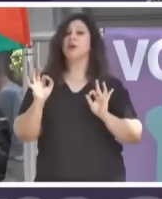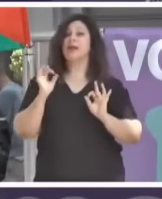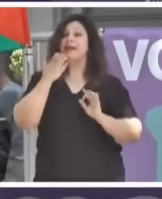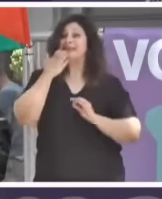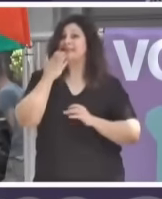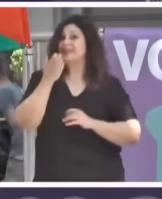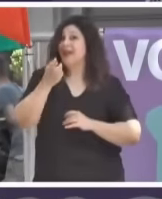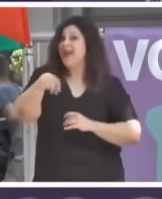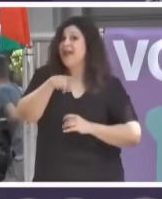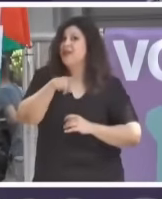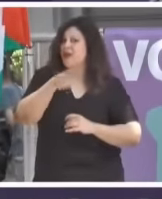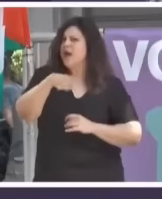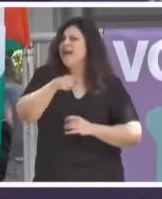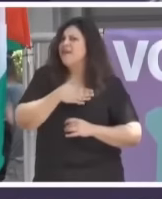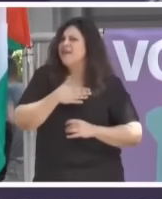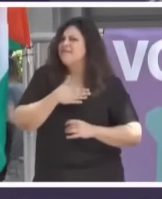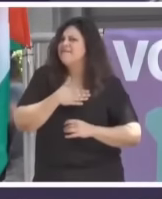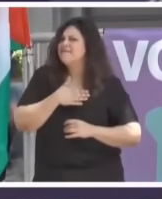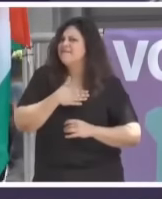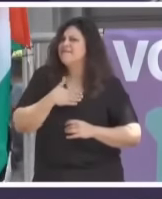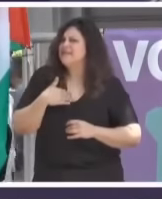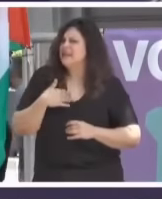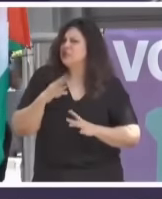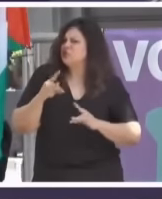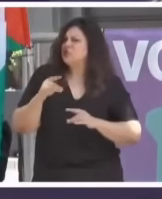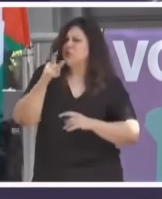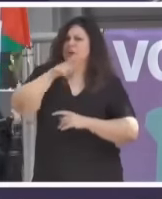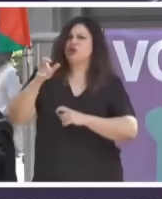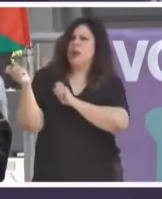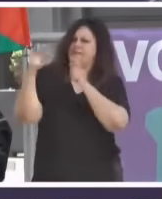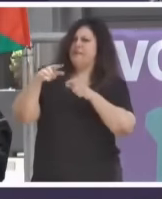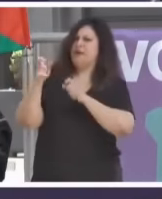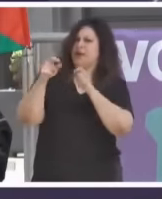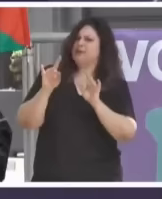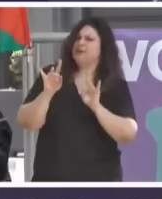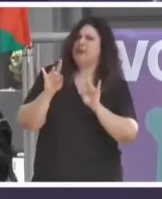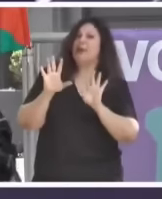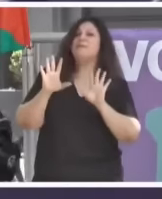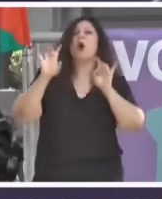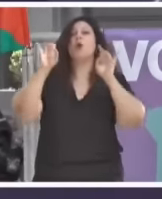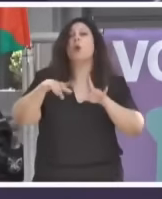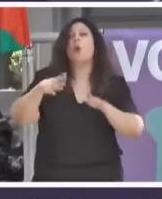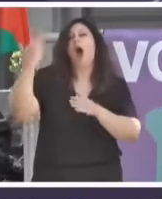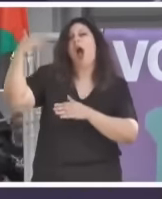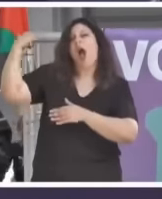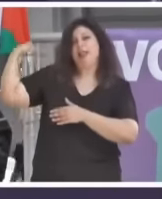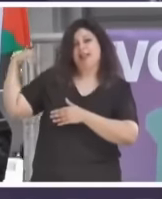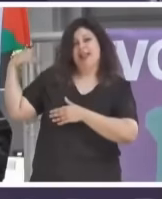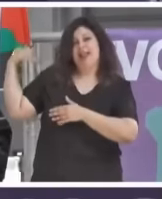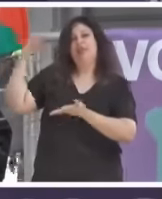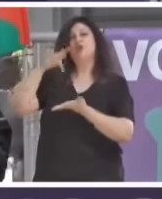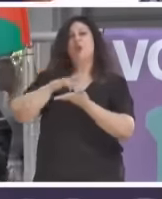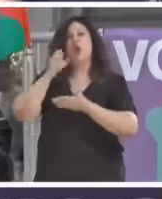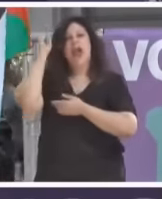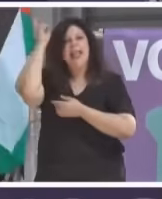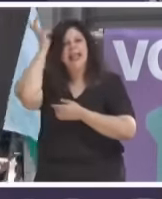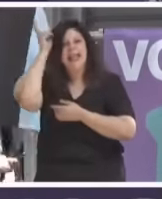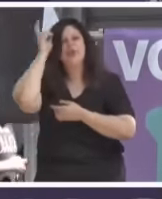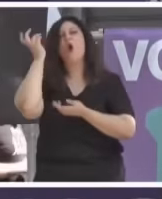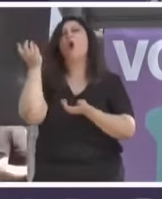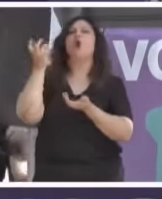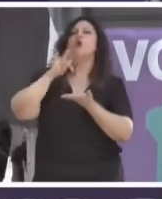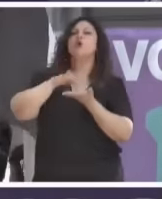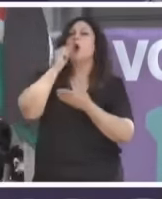fueran, ellos sí quieren personas migrantes, pero las quieren como la tenían hace mucho tiempo en el Ejido, en la Fresa, en